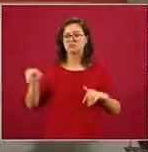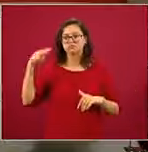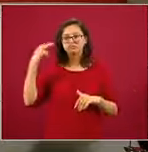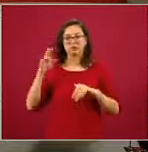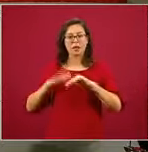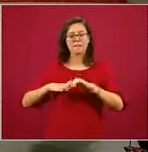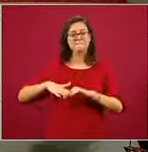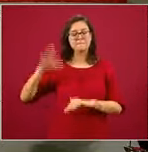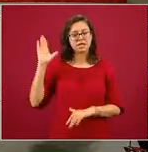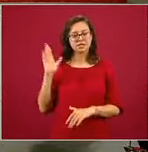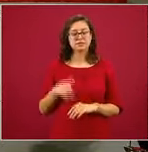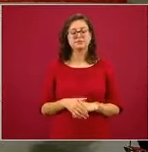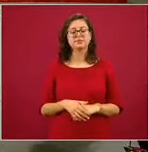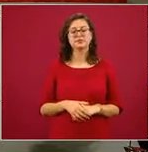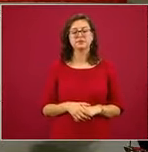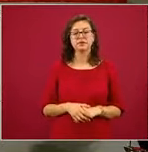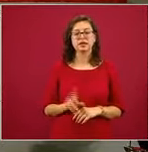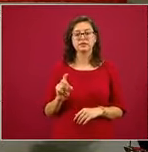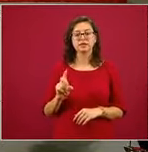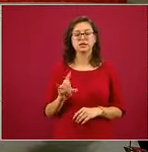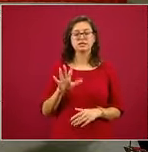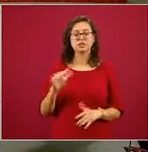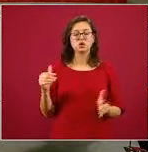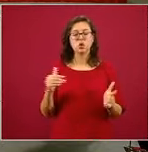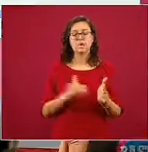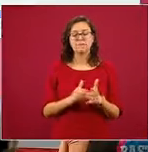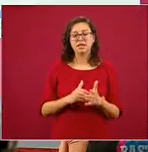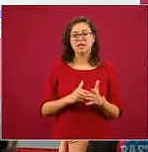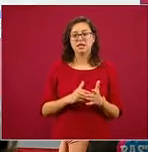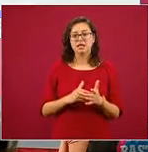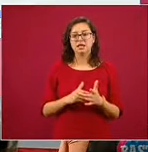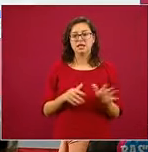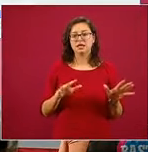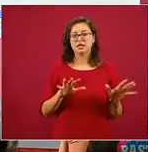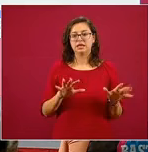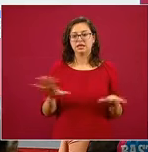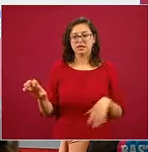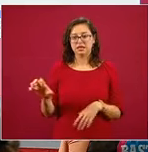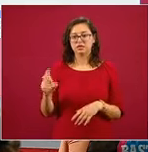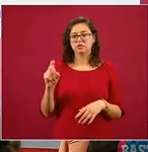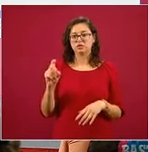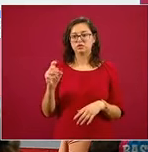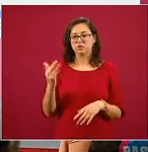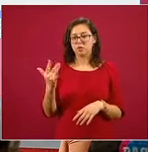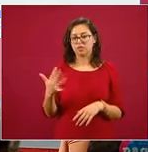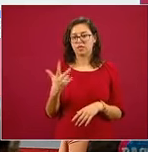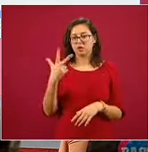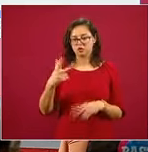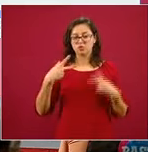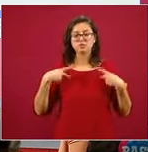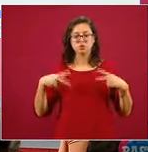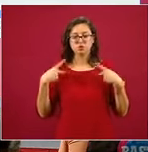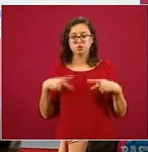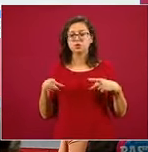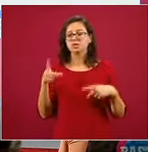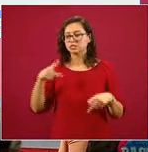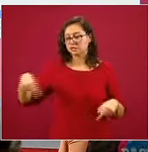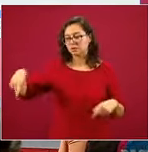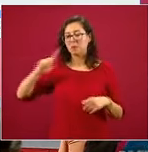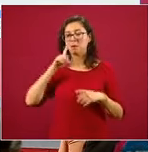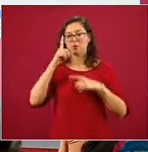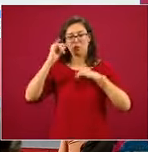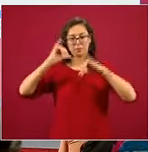35.558 las personas que hasta el momento se han estudiado en el estado de Veracruz. Veamos las curvas de